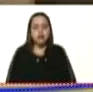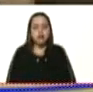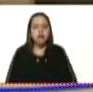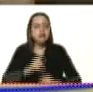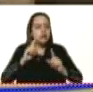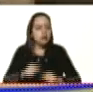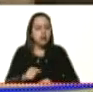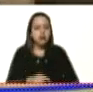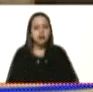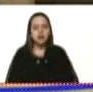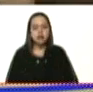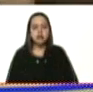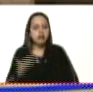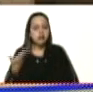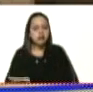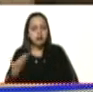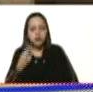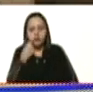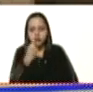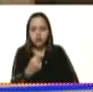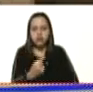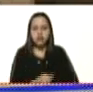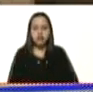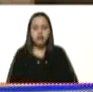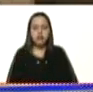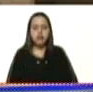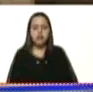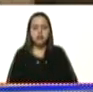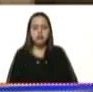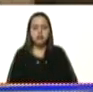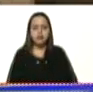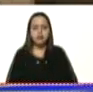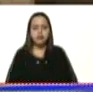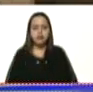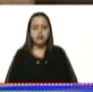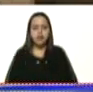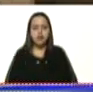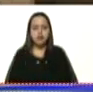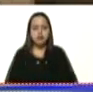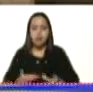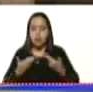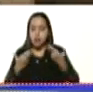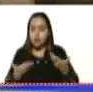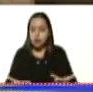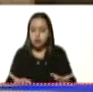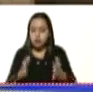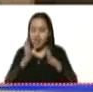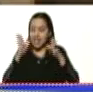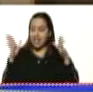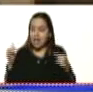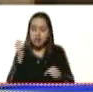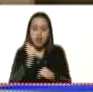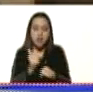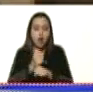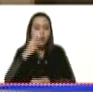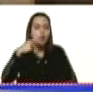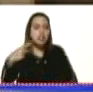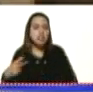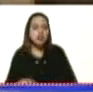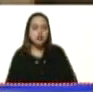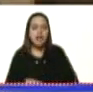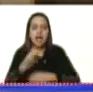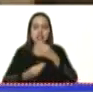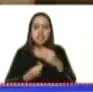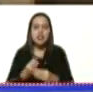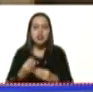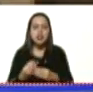también es cierto que dio un gran aporte, no solo político, en la creación de las